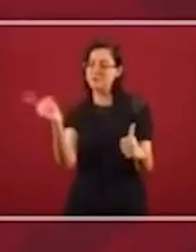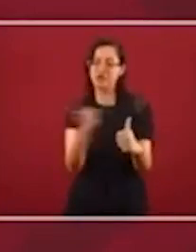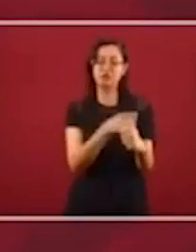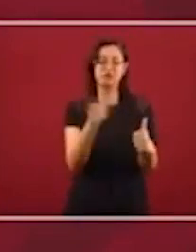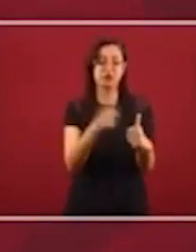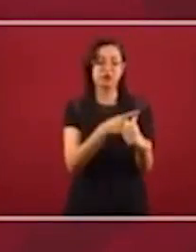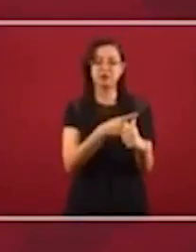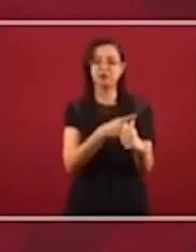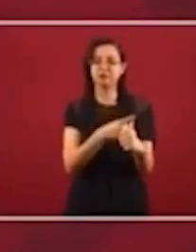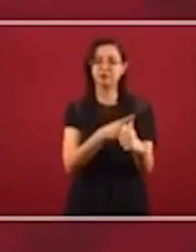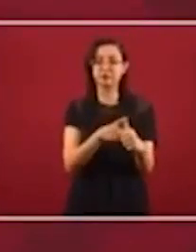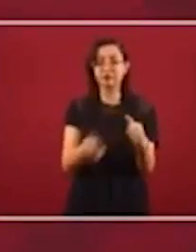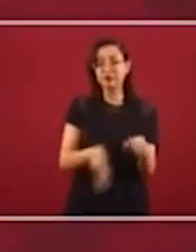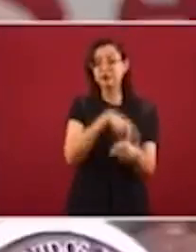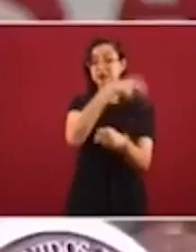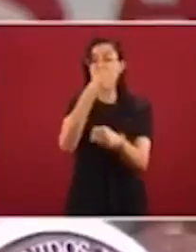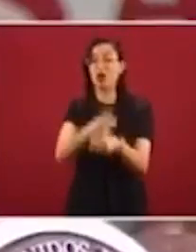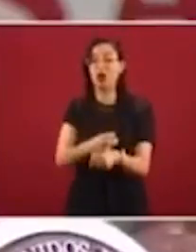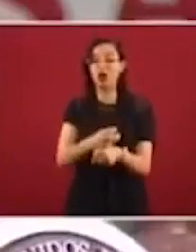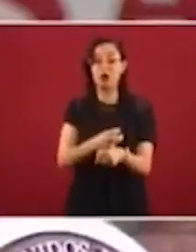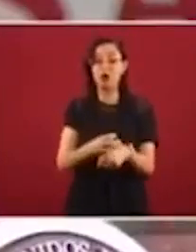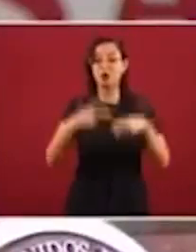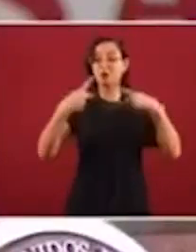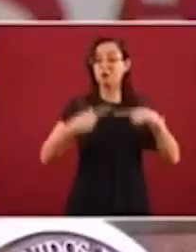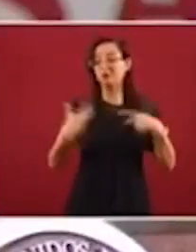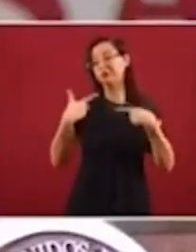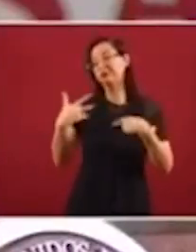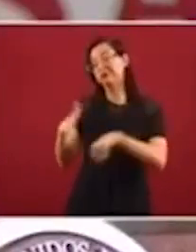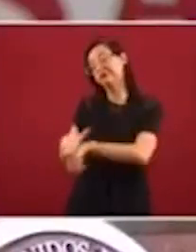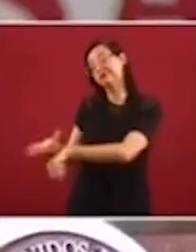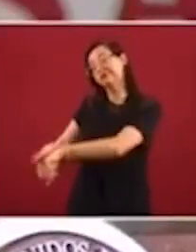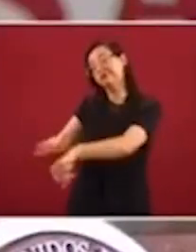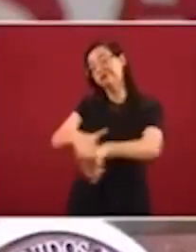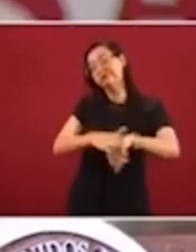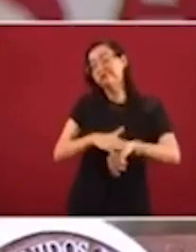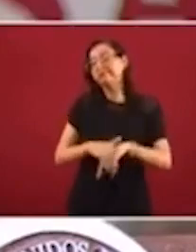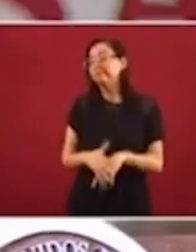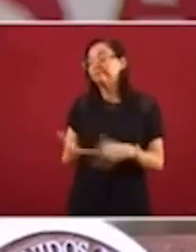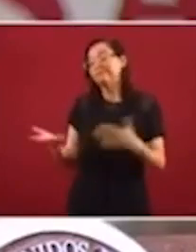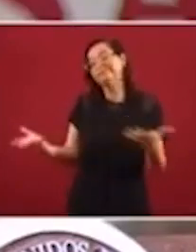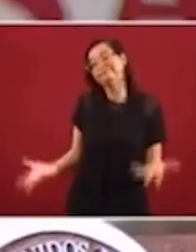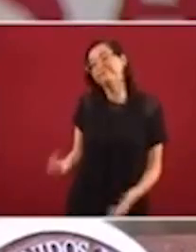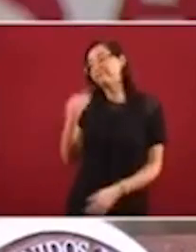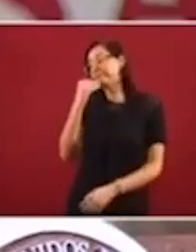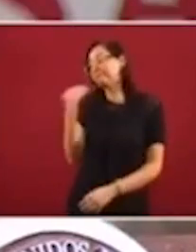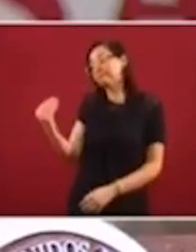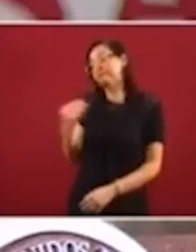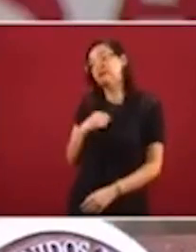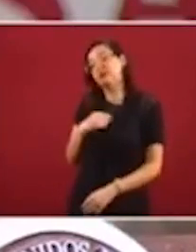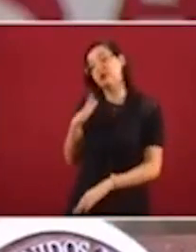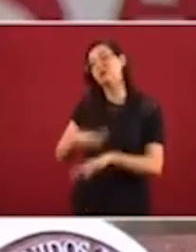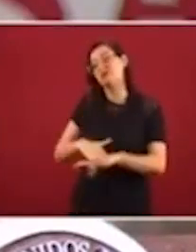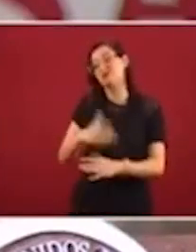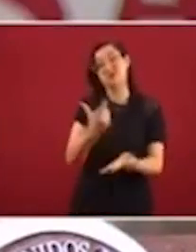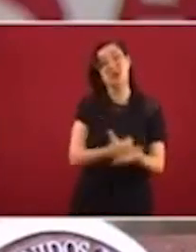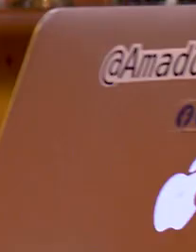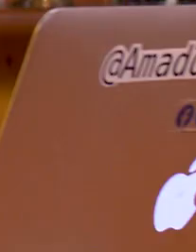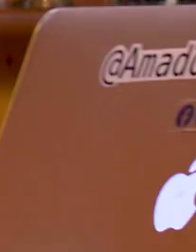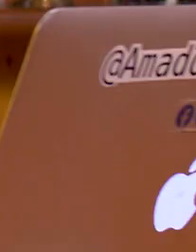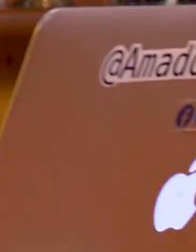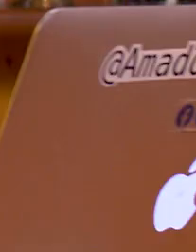Y lo otro, decirle a la gente que ni modo, había que apretarse el